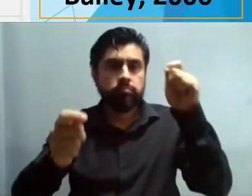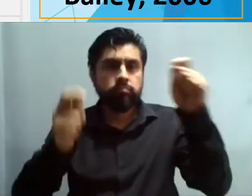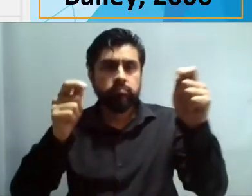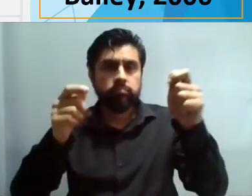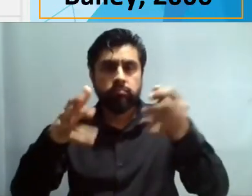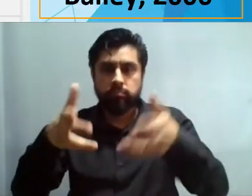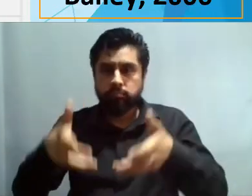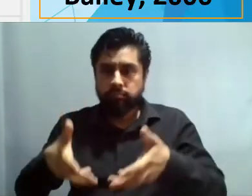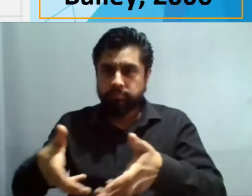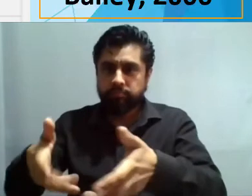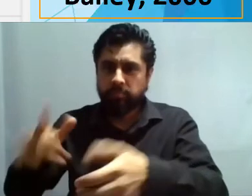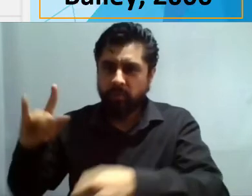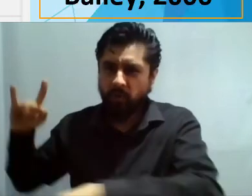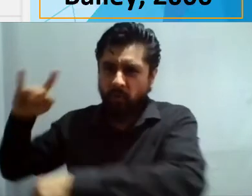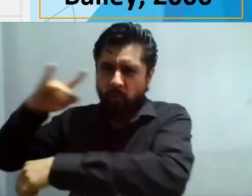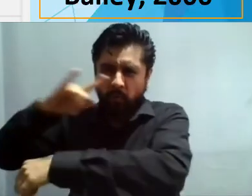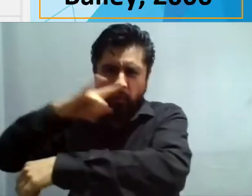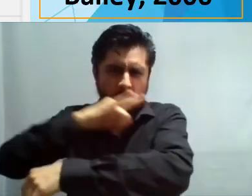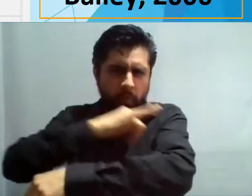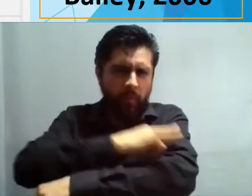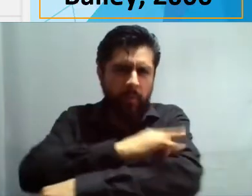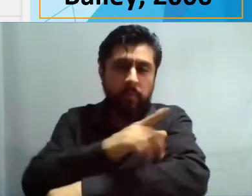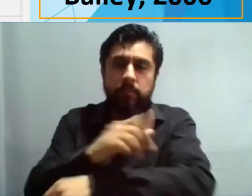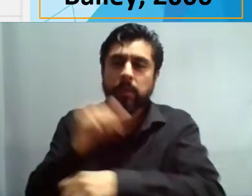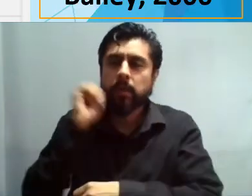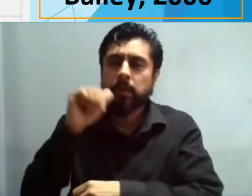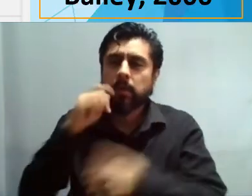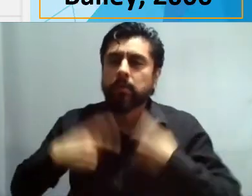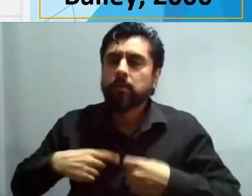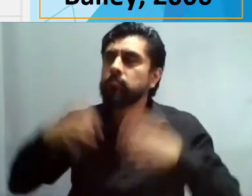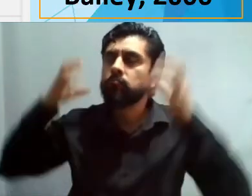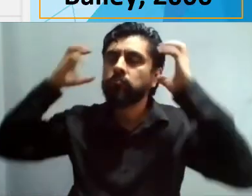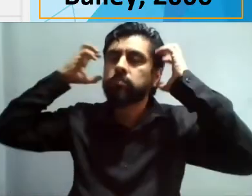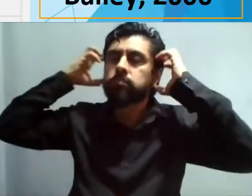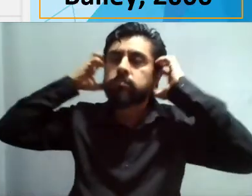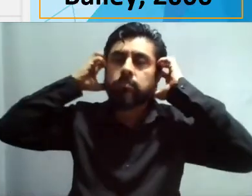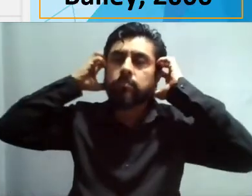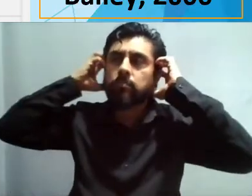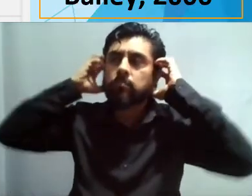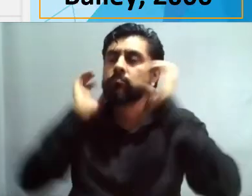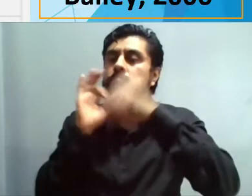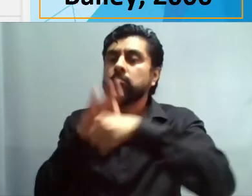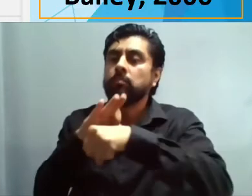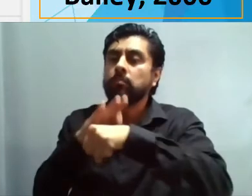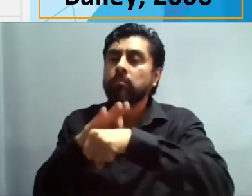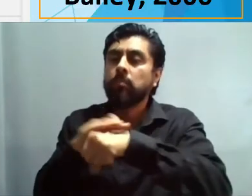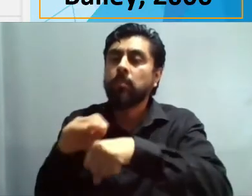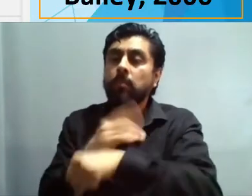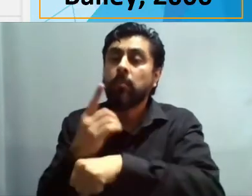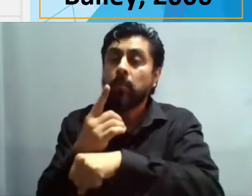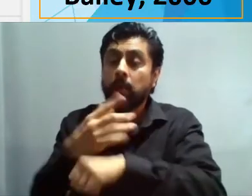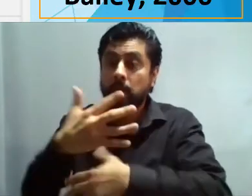pistas de aterrizaje siempre tienen protección de sonido. Si no, no podrían laborar más de 15 minutos, por